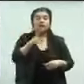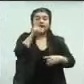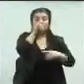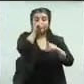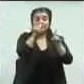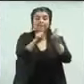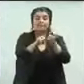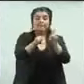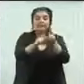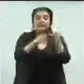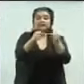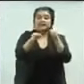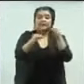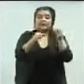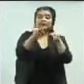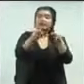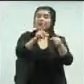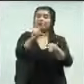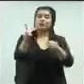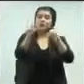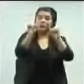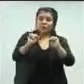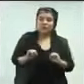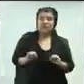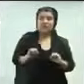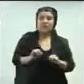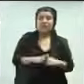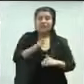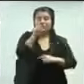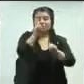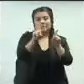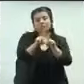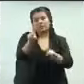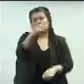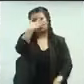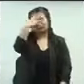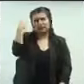decir es que no puedo, pero no me puedo olvidar